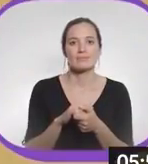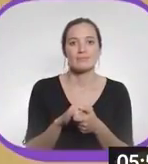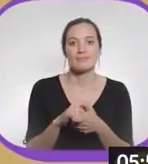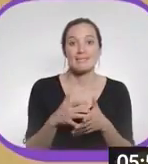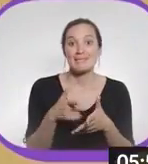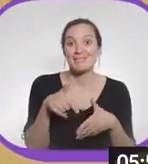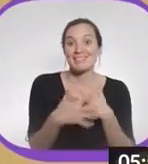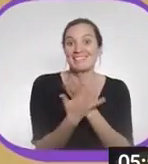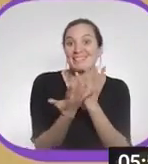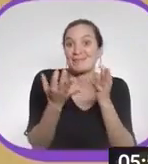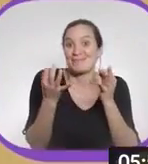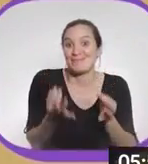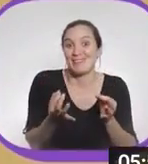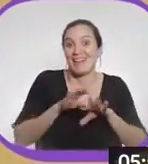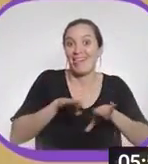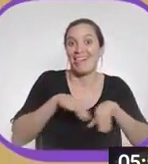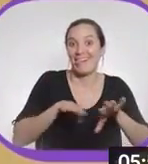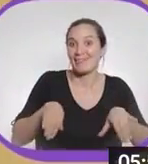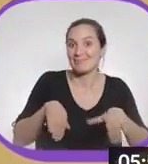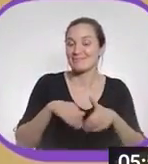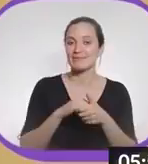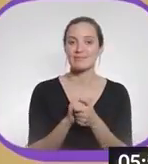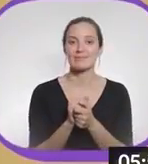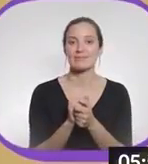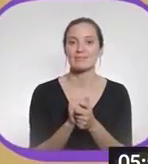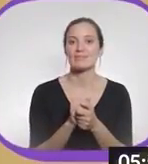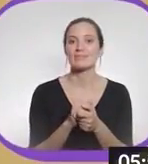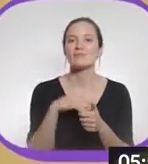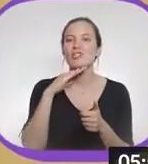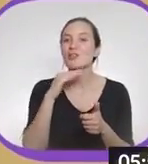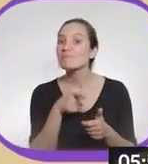¡Chicos! ¡Este es un perfecto día de playa! ¡Tonto!